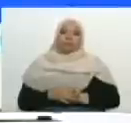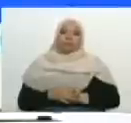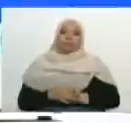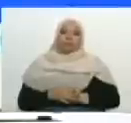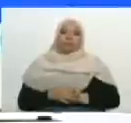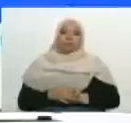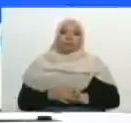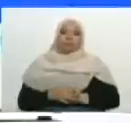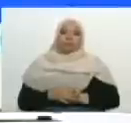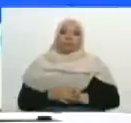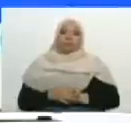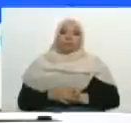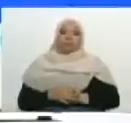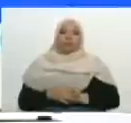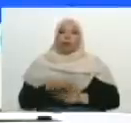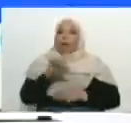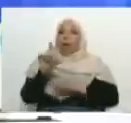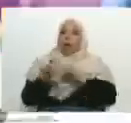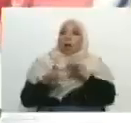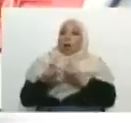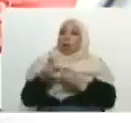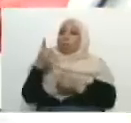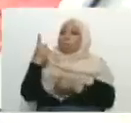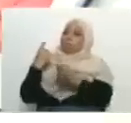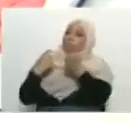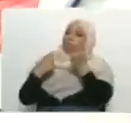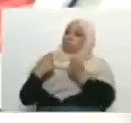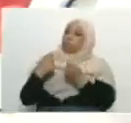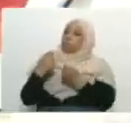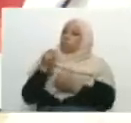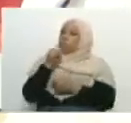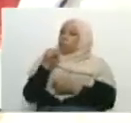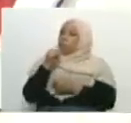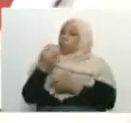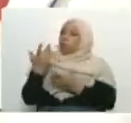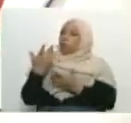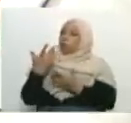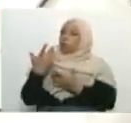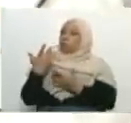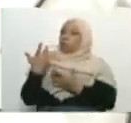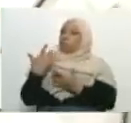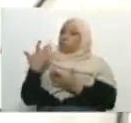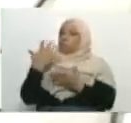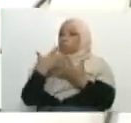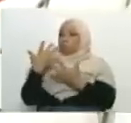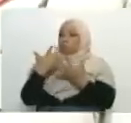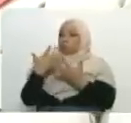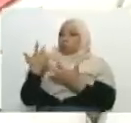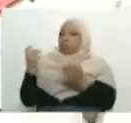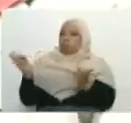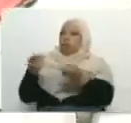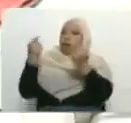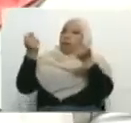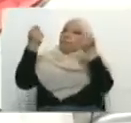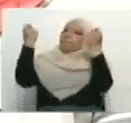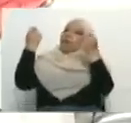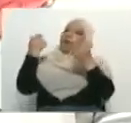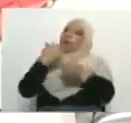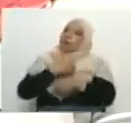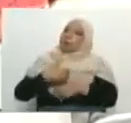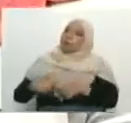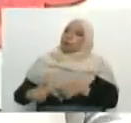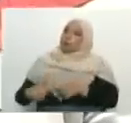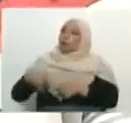Hay que preguntarse, ¿verdad? Porque justo en la carrera de la campaña presidencial, donde